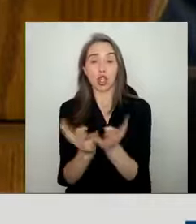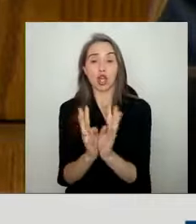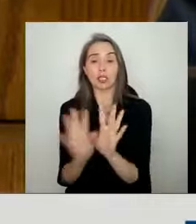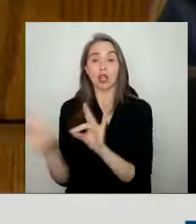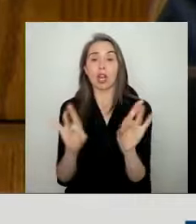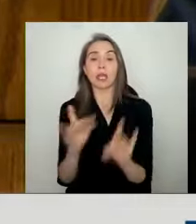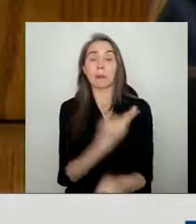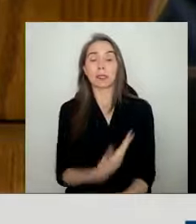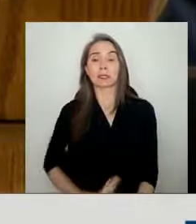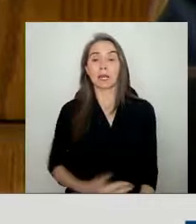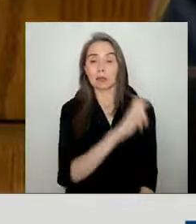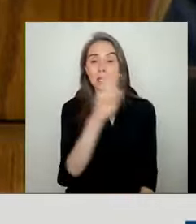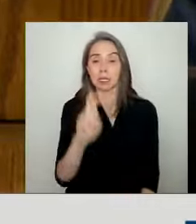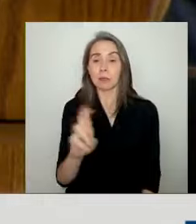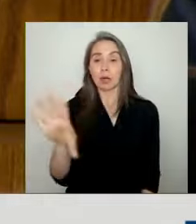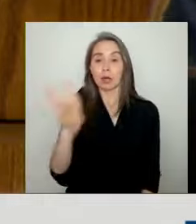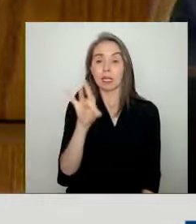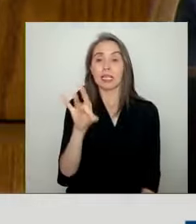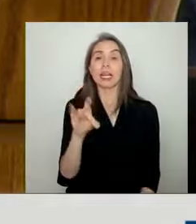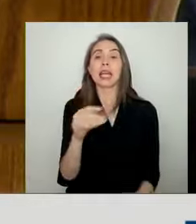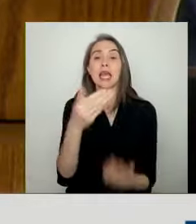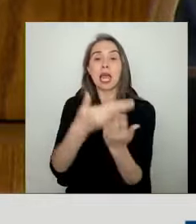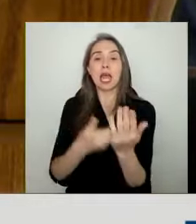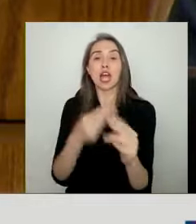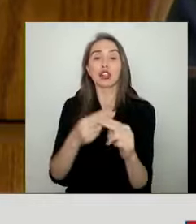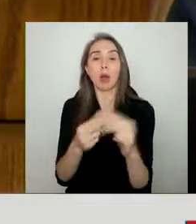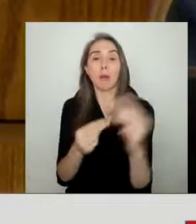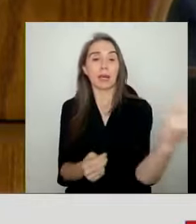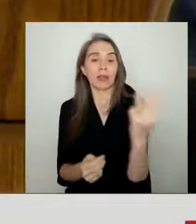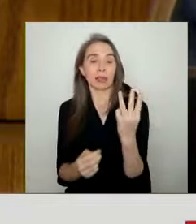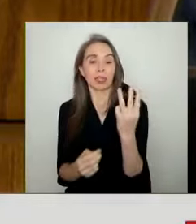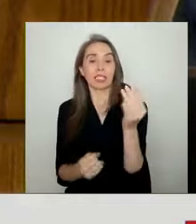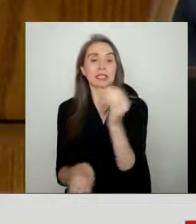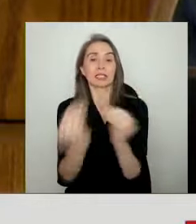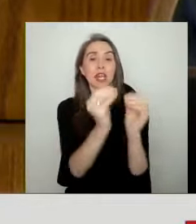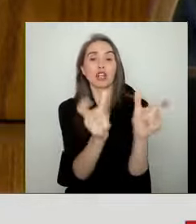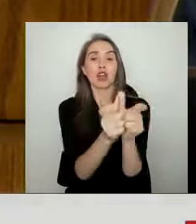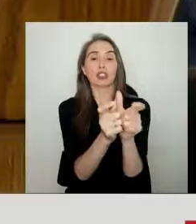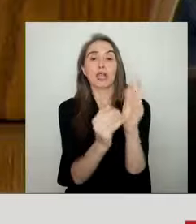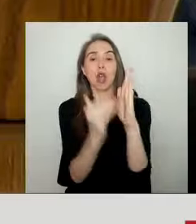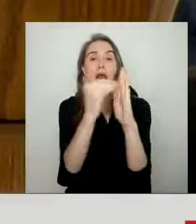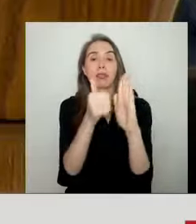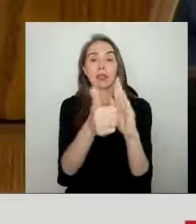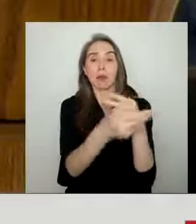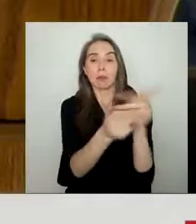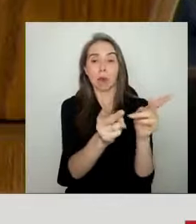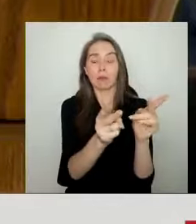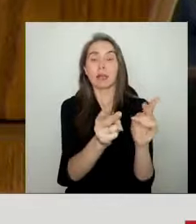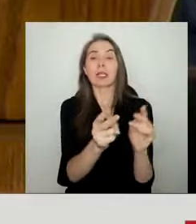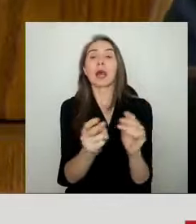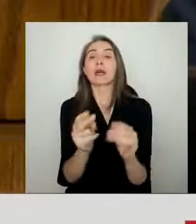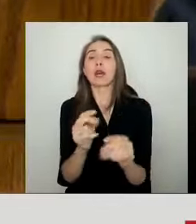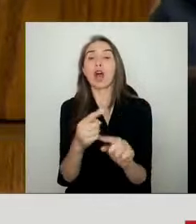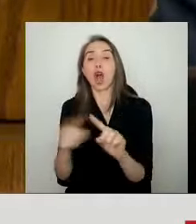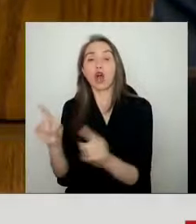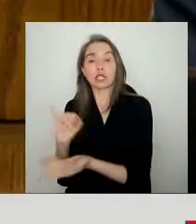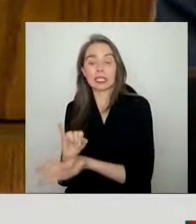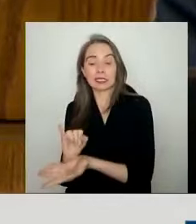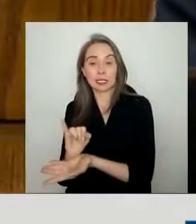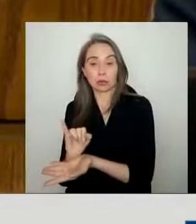designados a partir de una terna que elabore el consejo de alta elección pública con esto se desecha la idea de que otra entidad o poder del